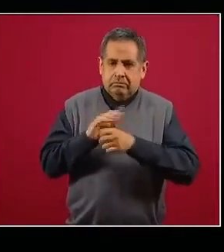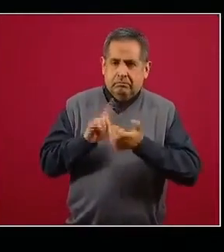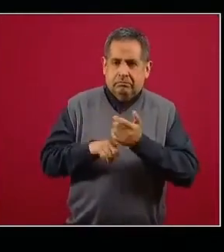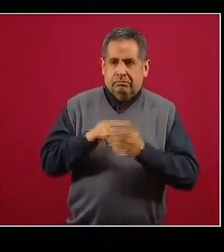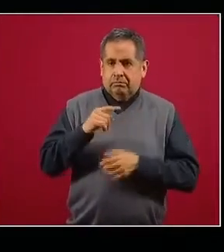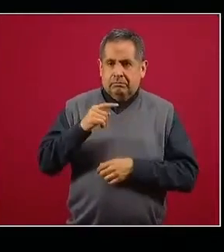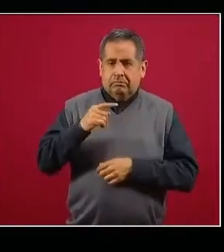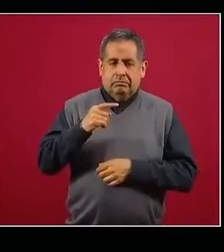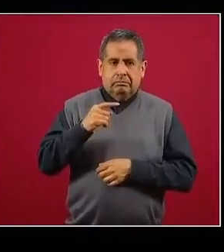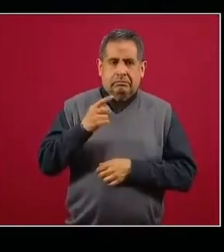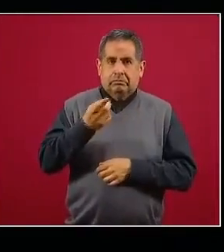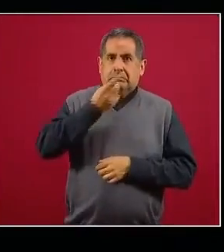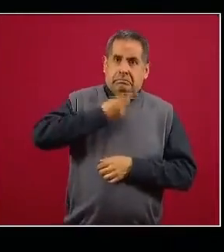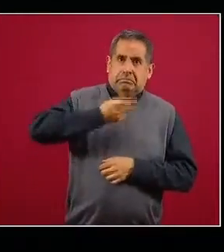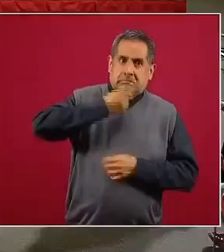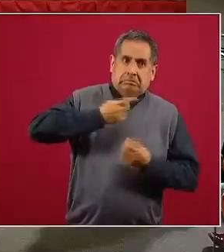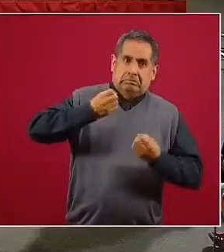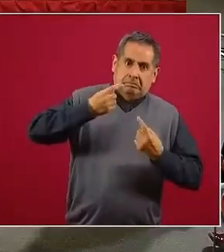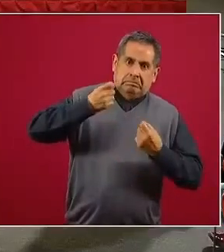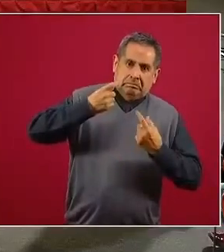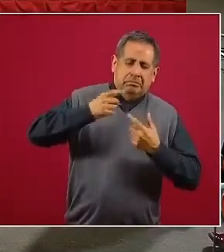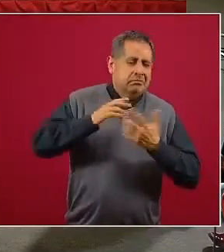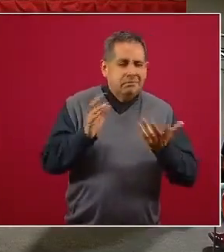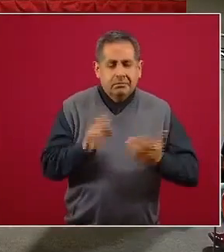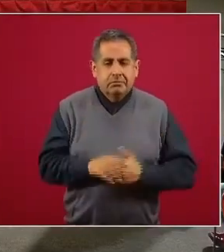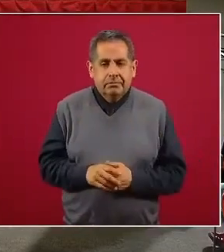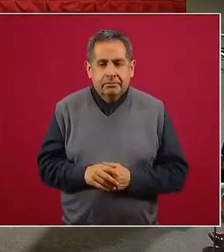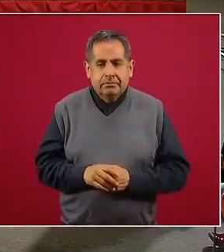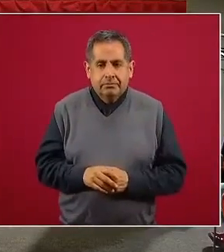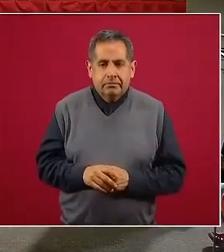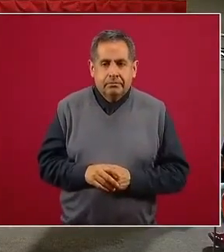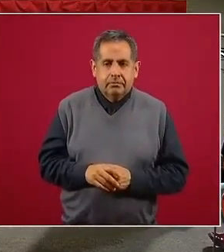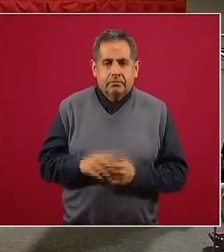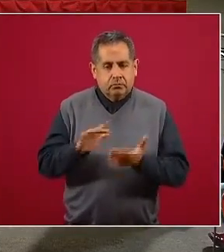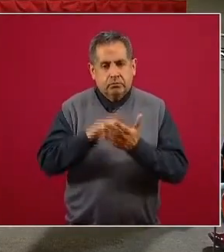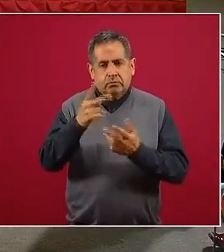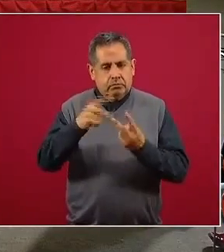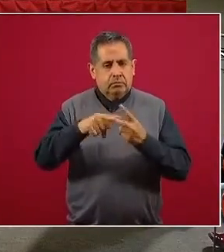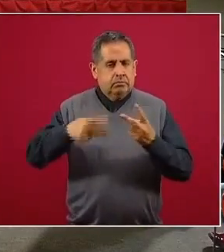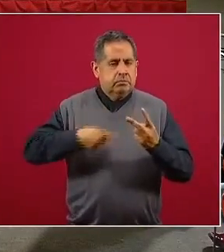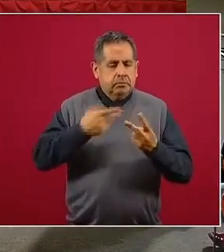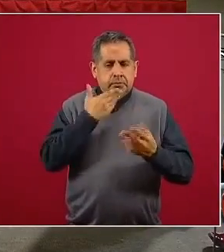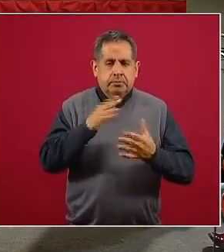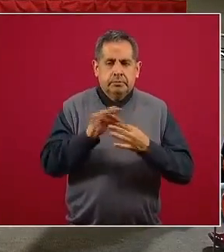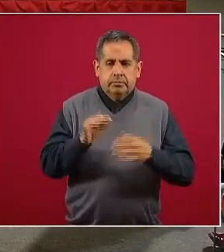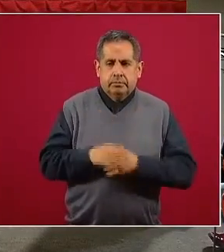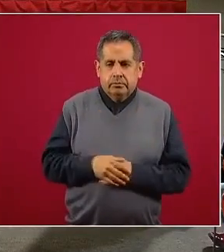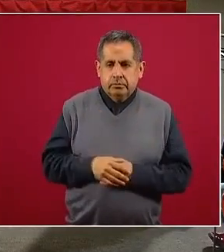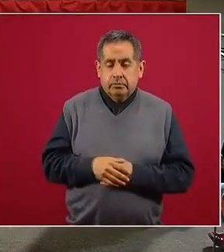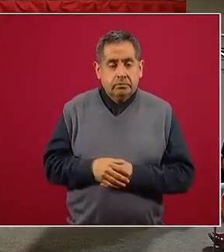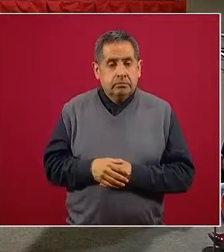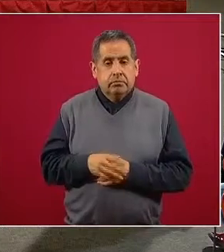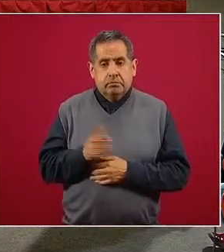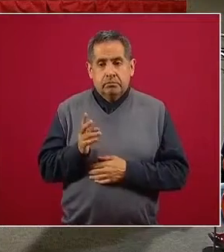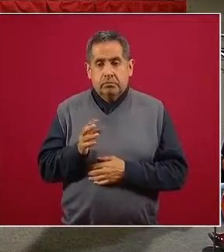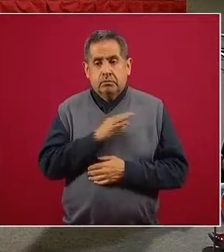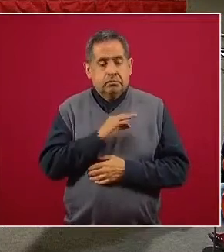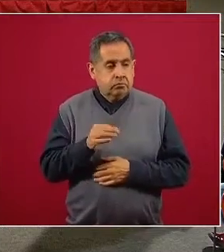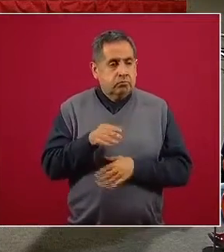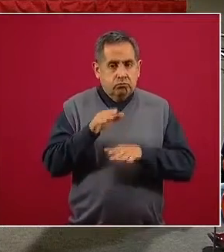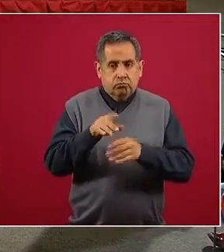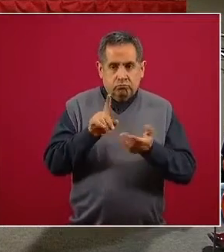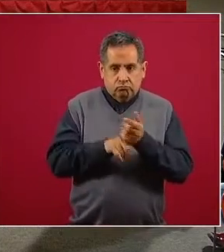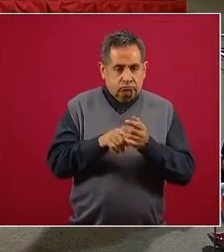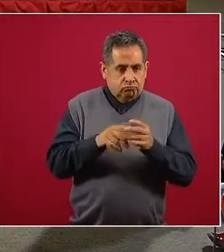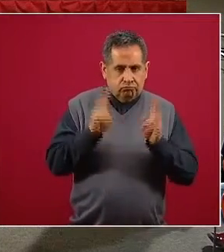24 horas todo el tiempo? Gracias. Gracias, Juan Carlos, por ambas preguntas. Y qué bueno que estamos hablando en secuencia de vacunas